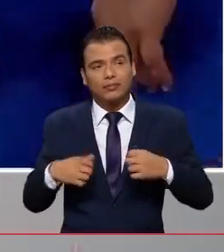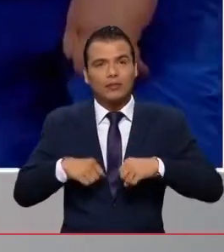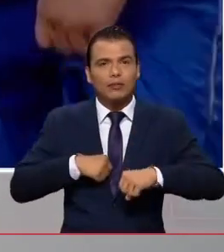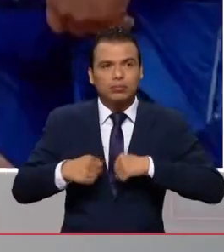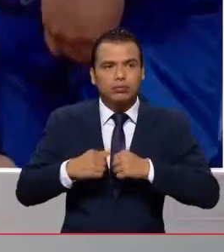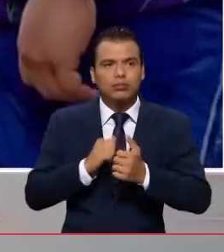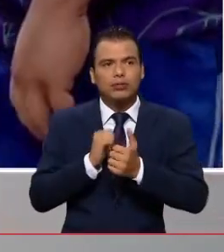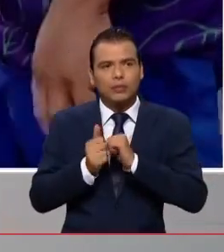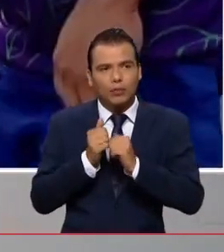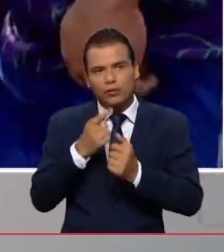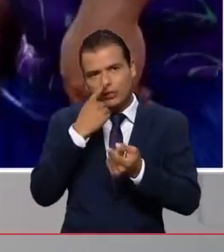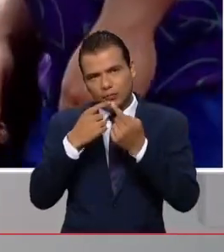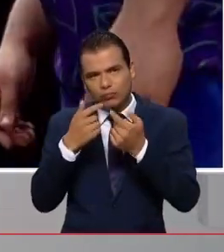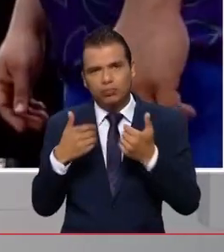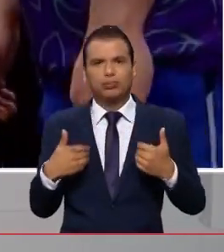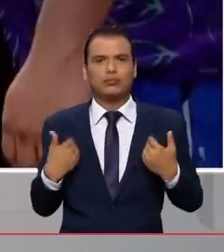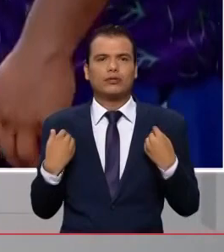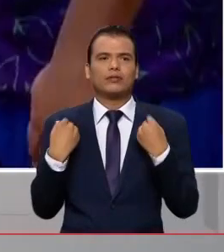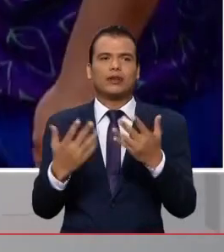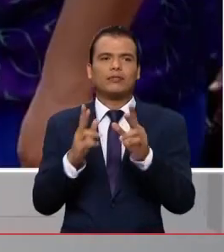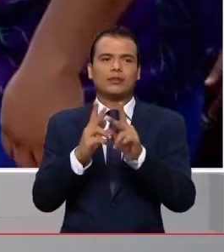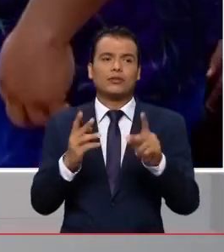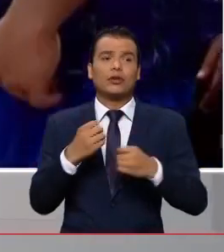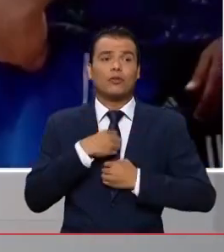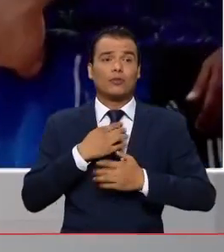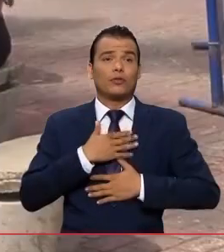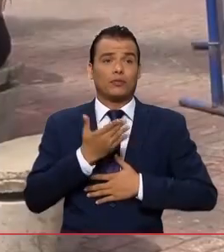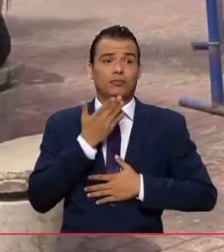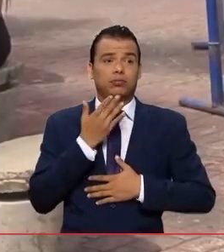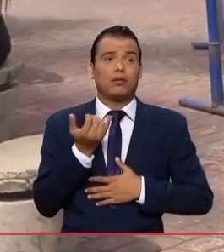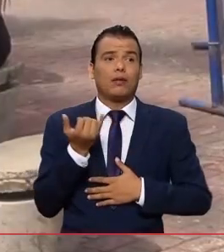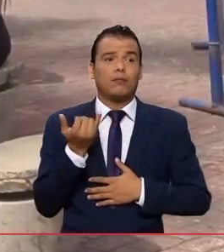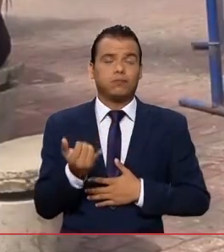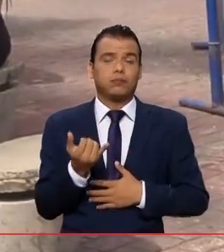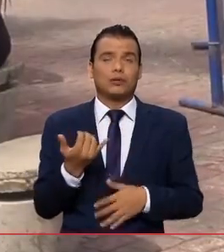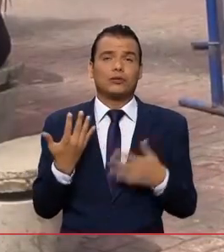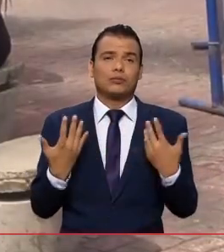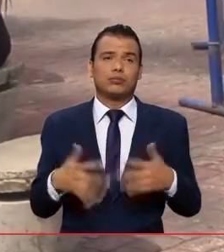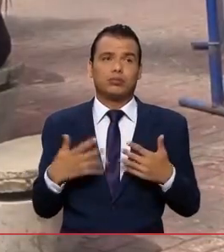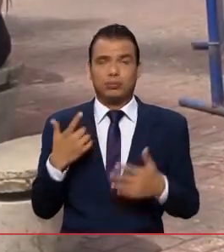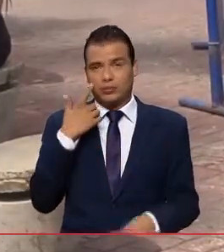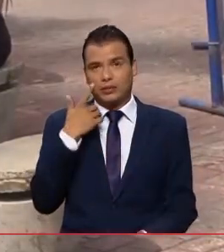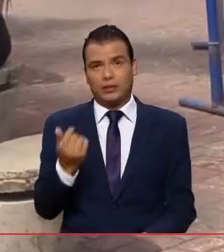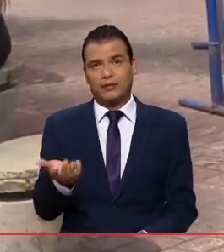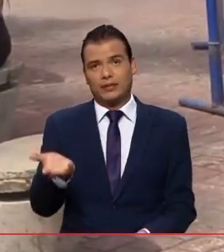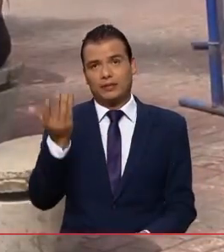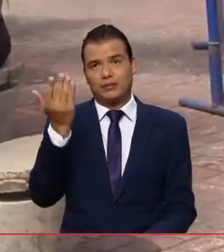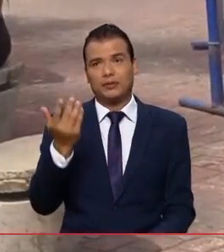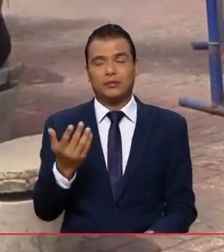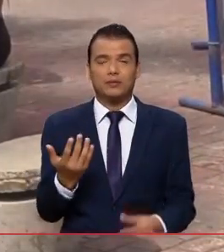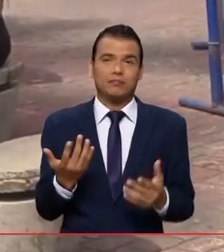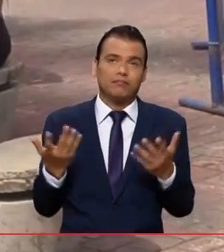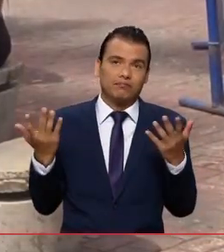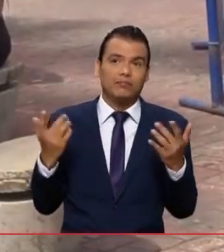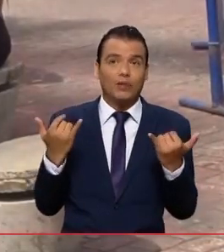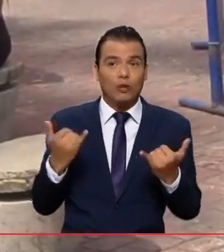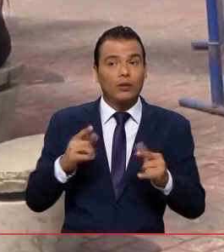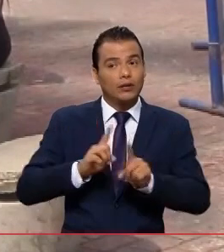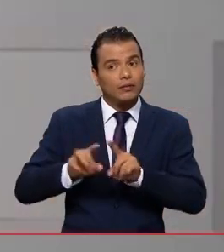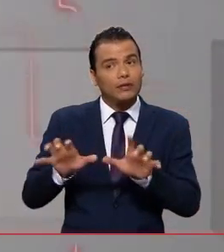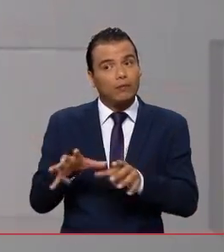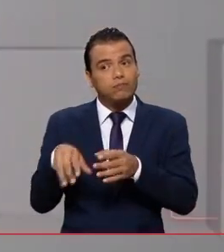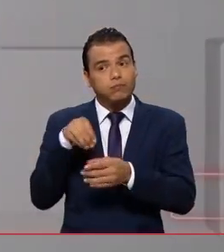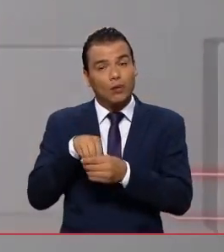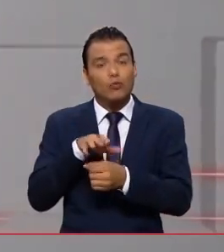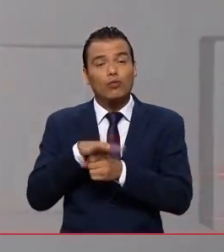para la comunidad, para las familias, para los deportistas. Entonces fue exitoso y creo que necesitamos más de esos eventos que están